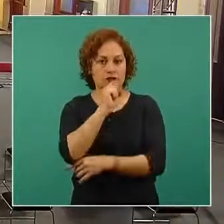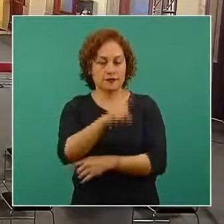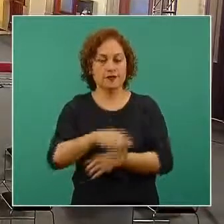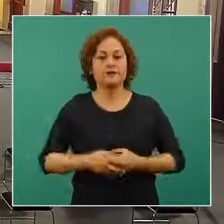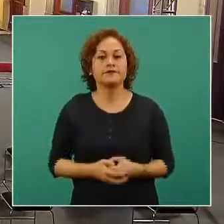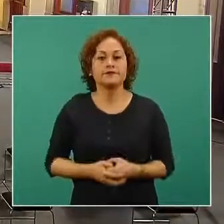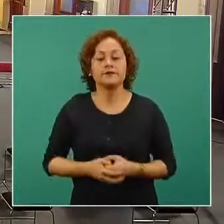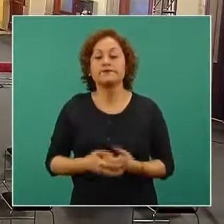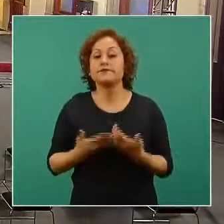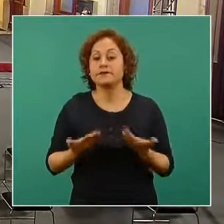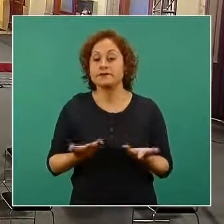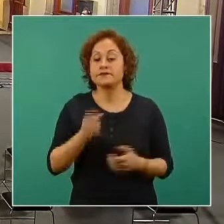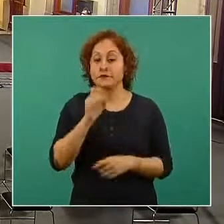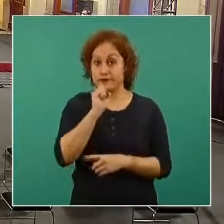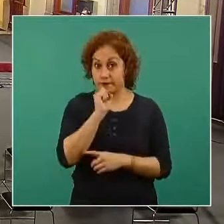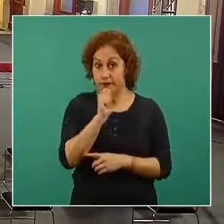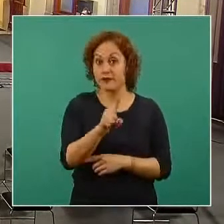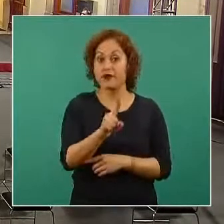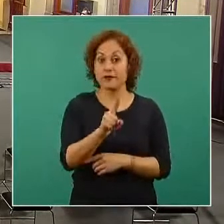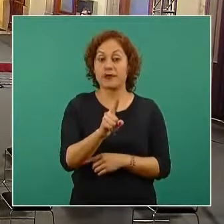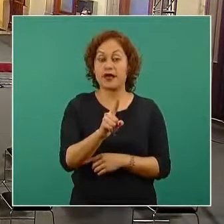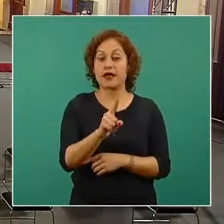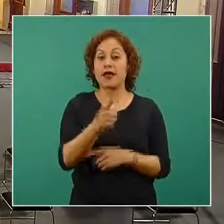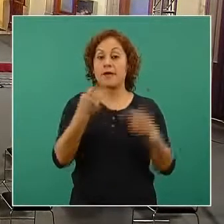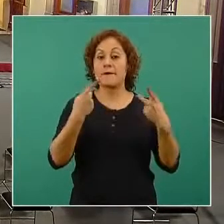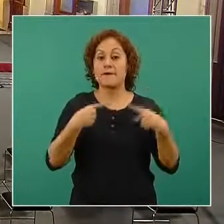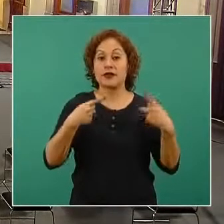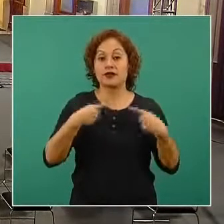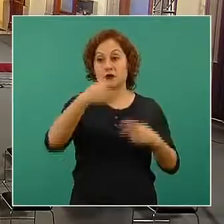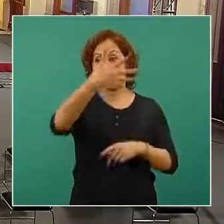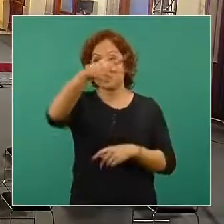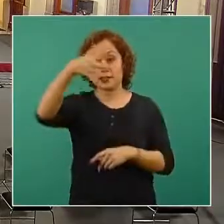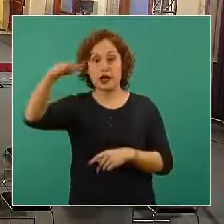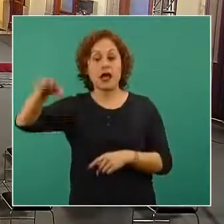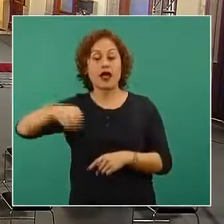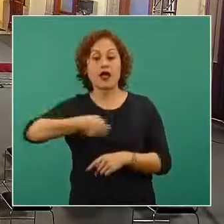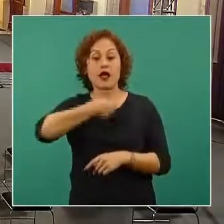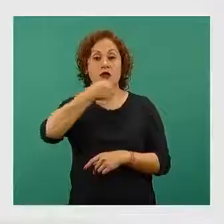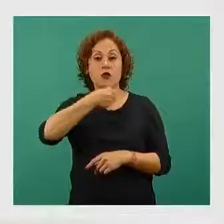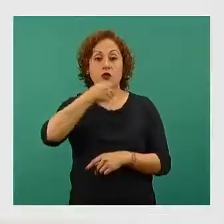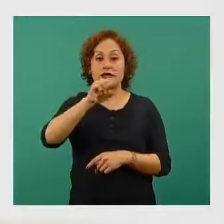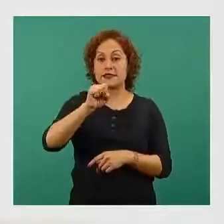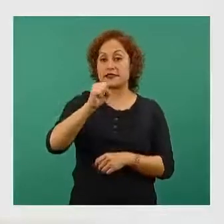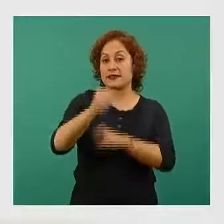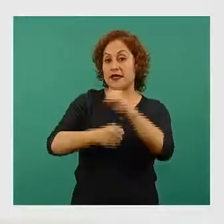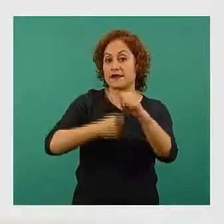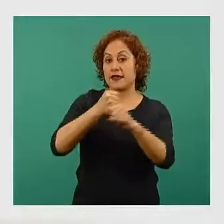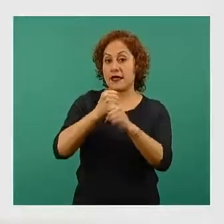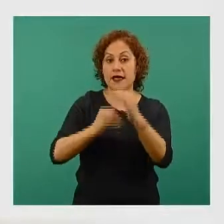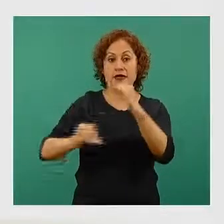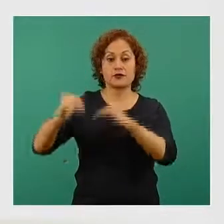el avance al día de hoy de las personas adultas mayores, 60 años y más cumplidos,